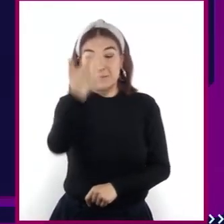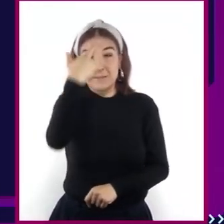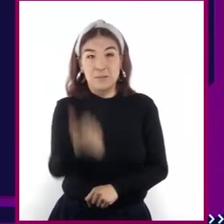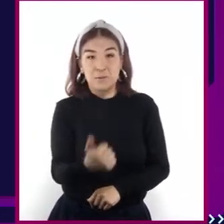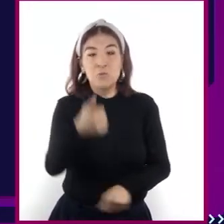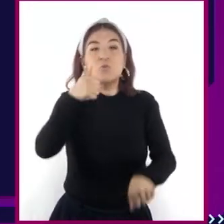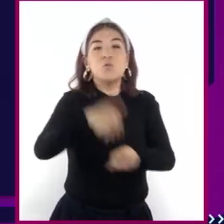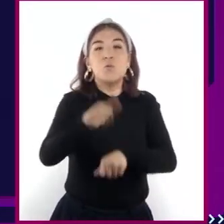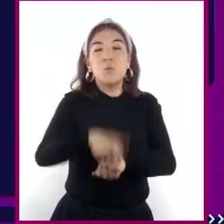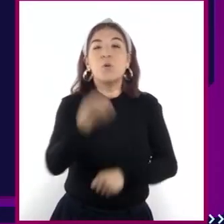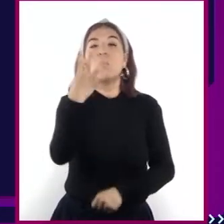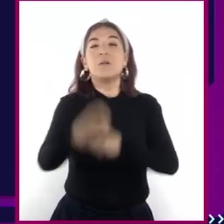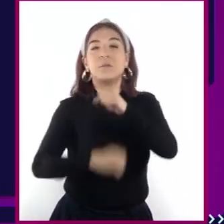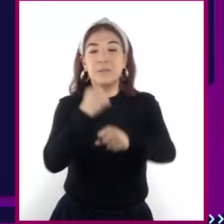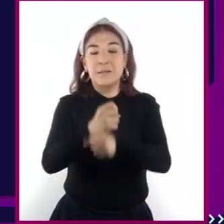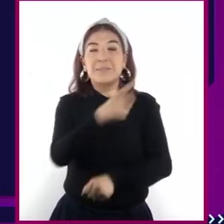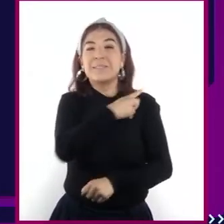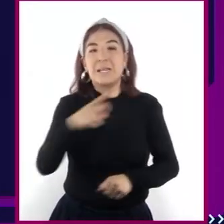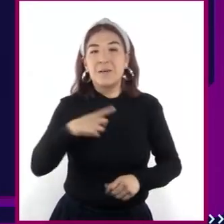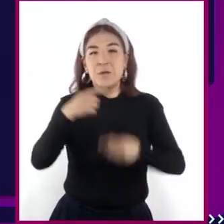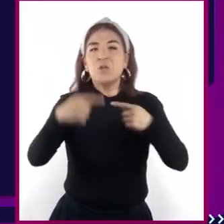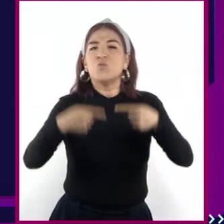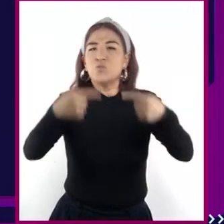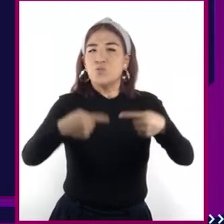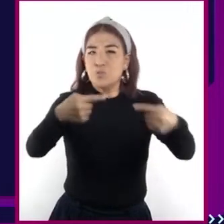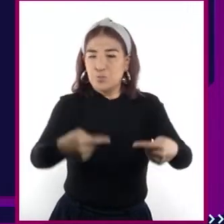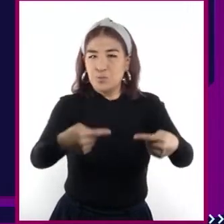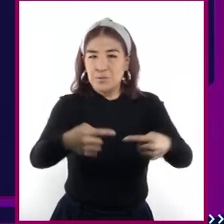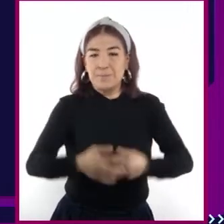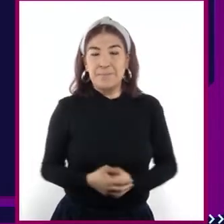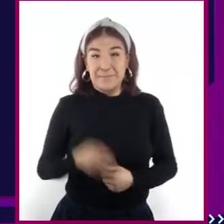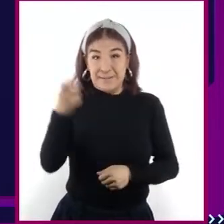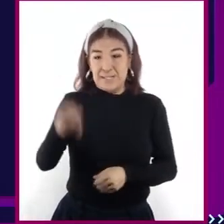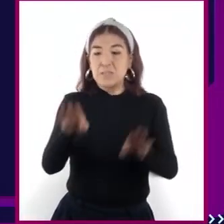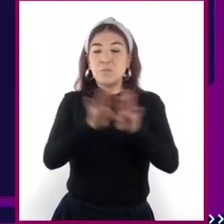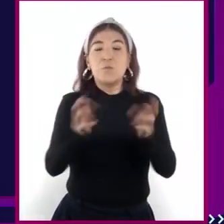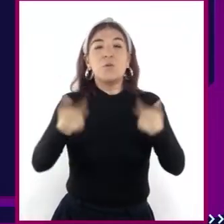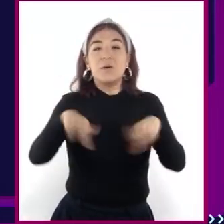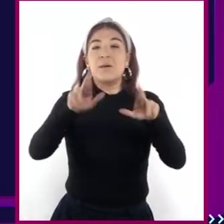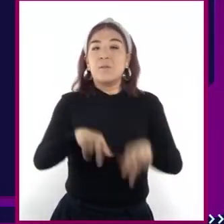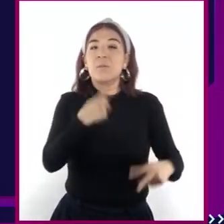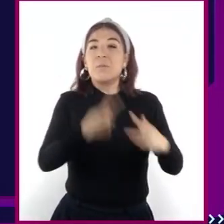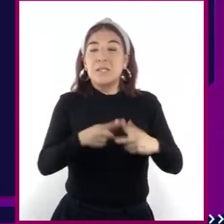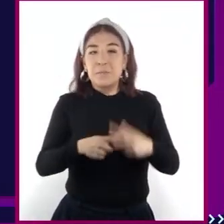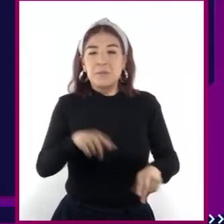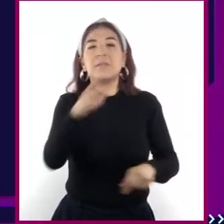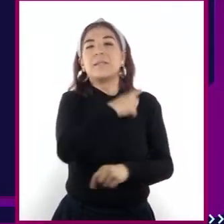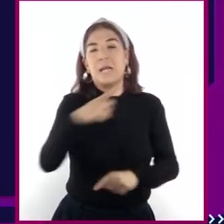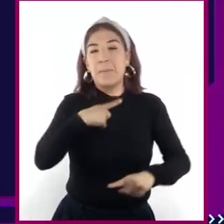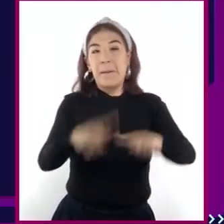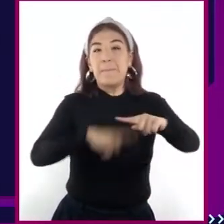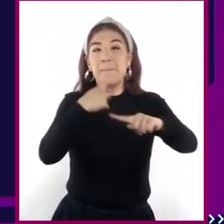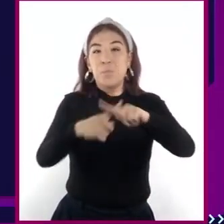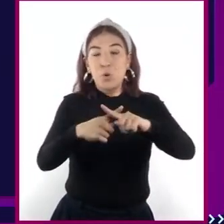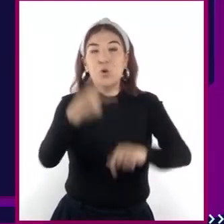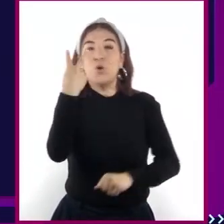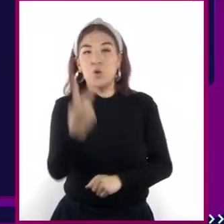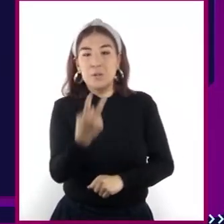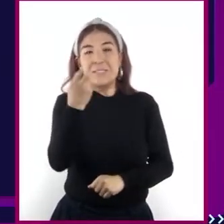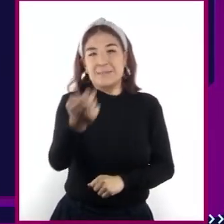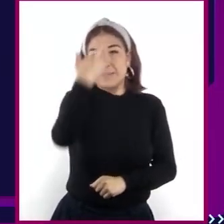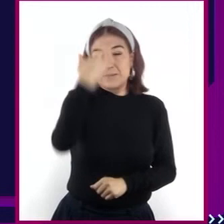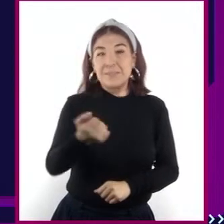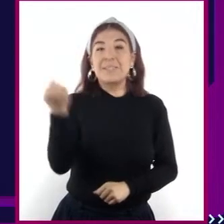el número de años que deben transcurrir o transcurrieron. Esta expresión algebraica será multiplicada por 2, debido a